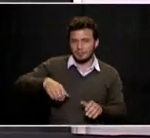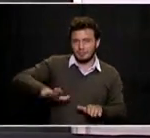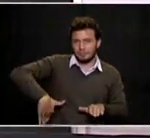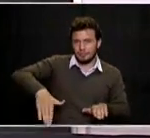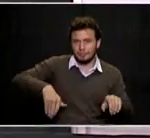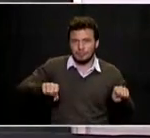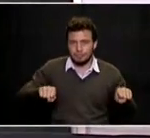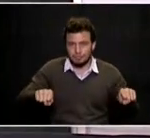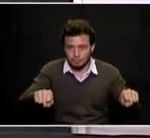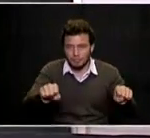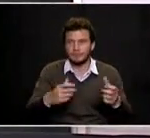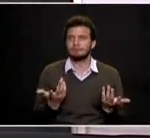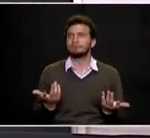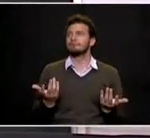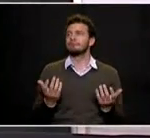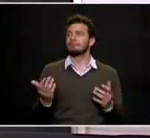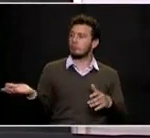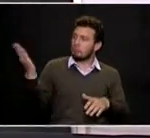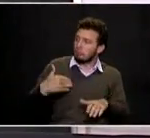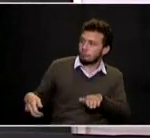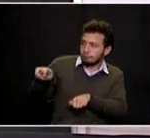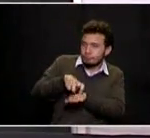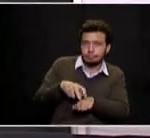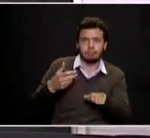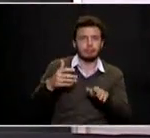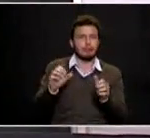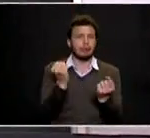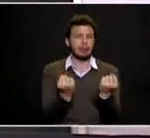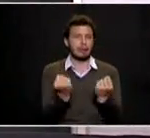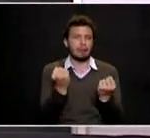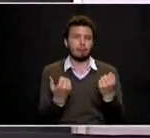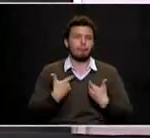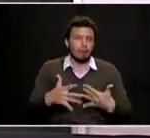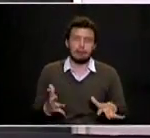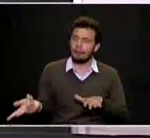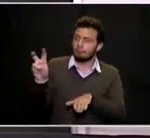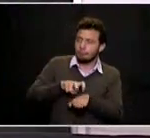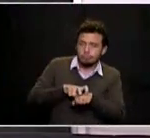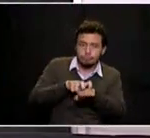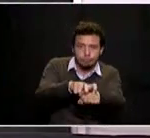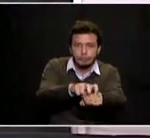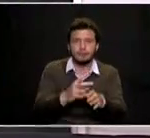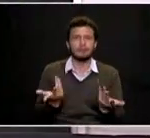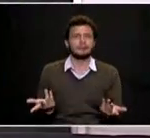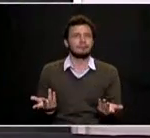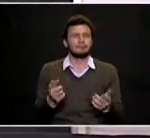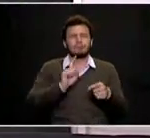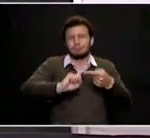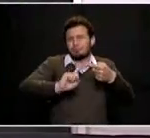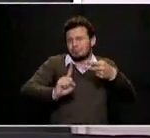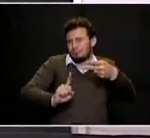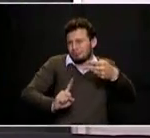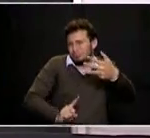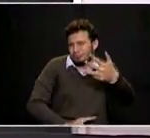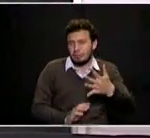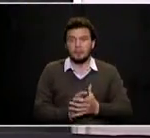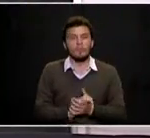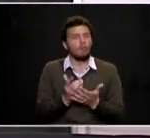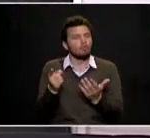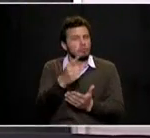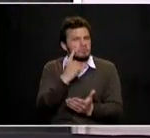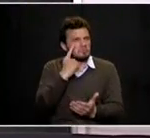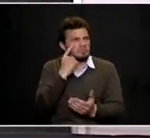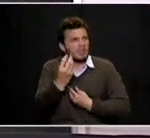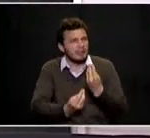plataformas digitales riveros en fin vamos a iniciar escuchando la respuesta de jorge gutiérrez